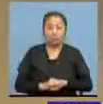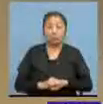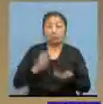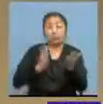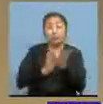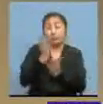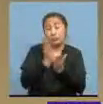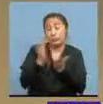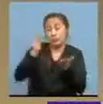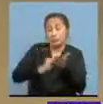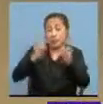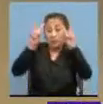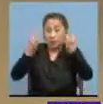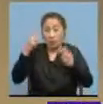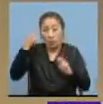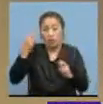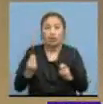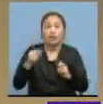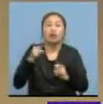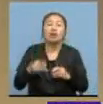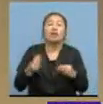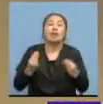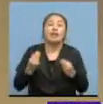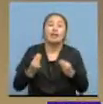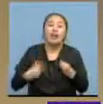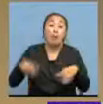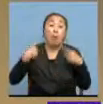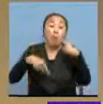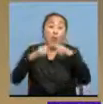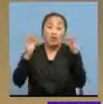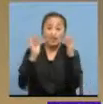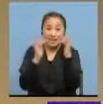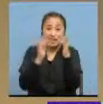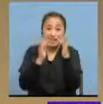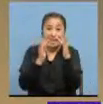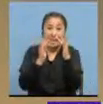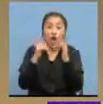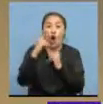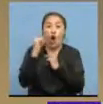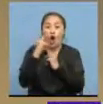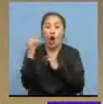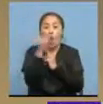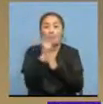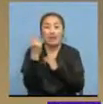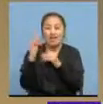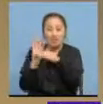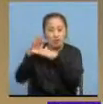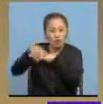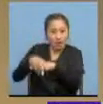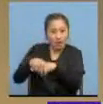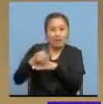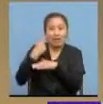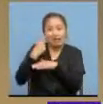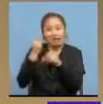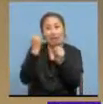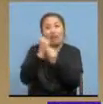Y vamos a seguir con este tema porque tenemos vía Skype a Daniel Velázquez, es un misionero claretiano que